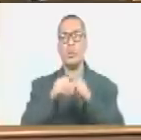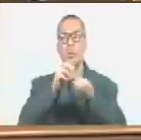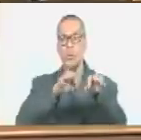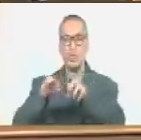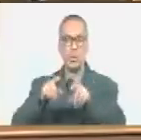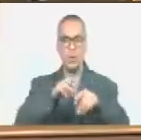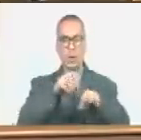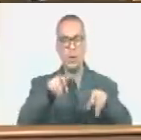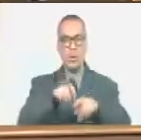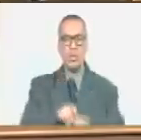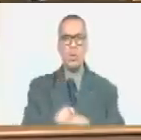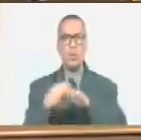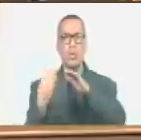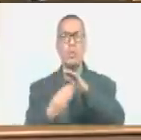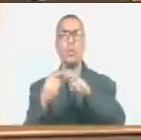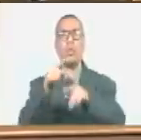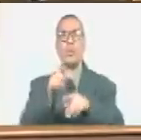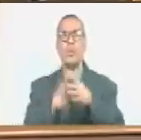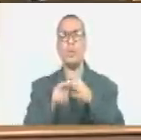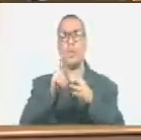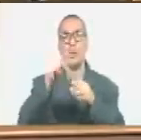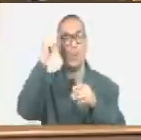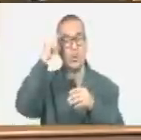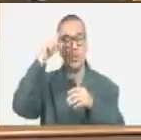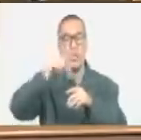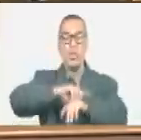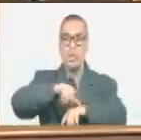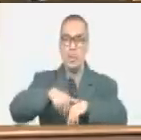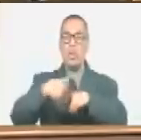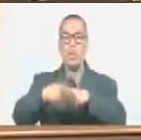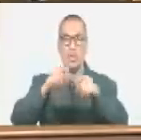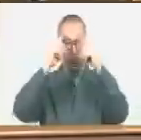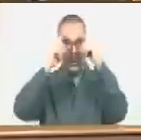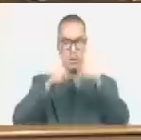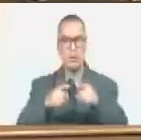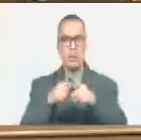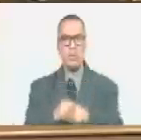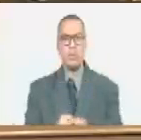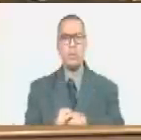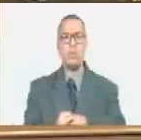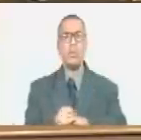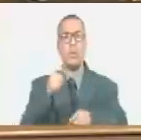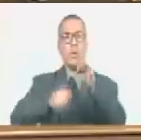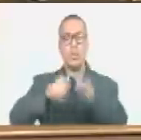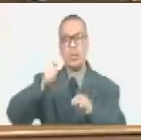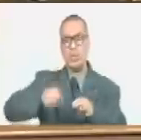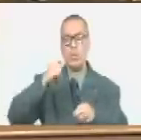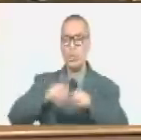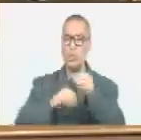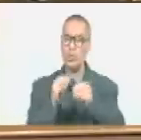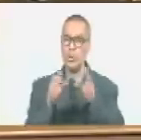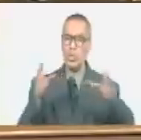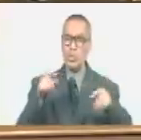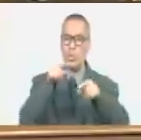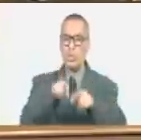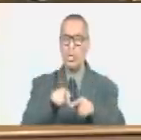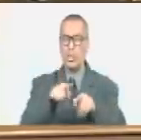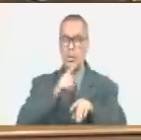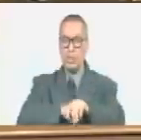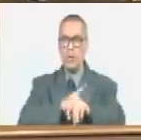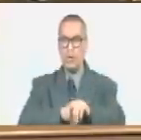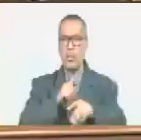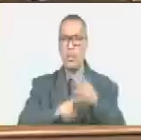escrito fundado dentro de los 3 días siguientes a la decisión. El tribunal resolverá dentro del plazo